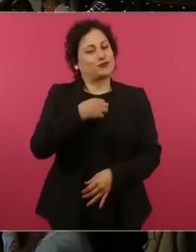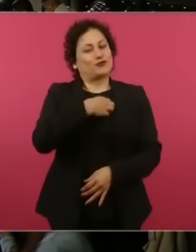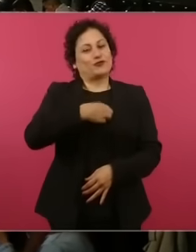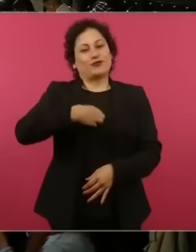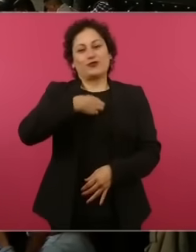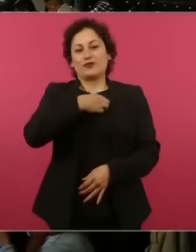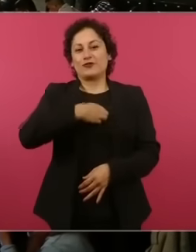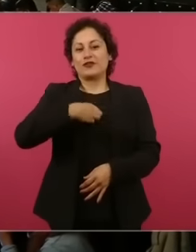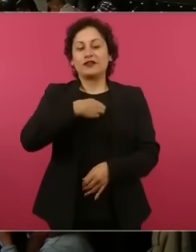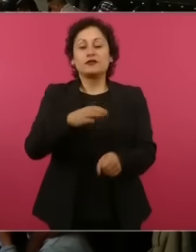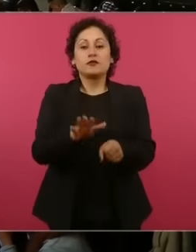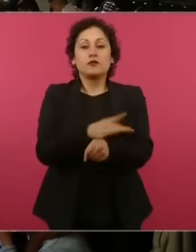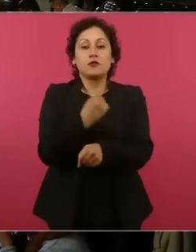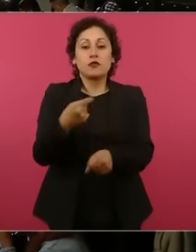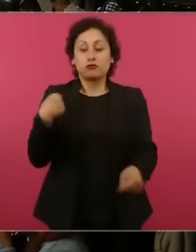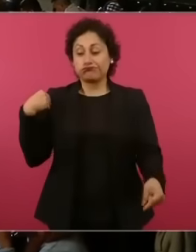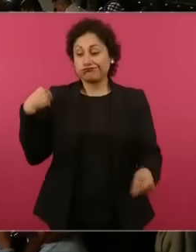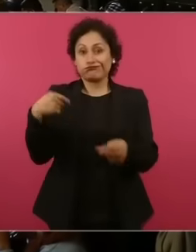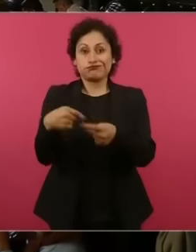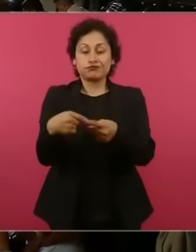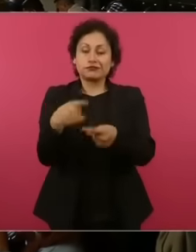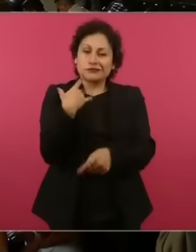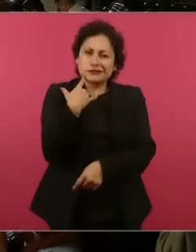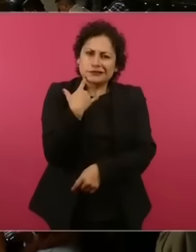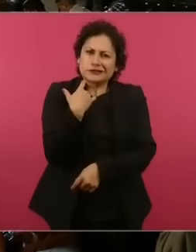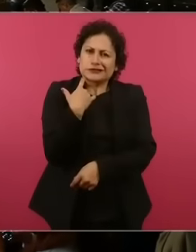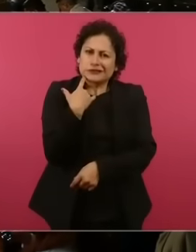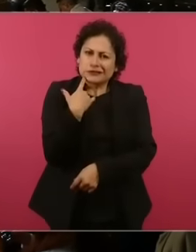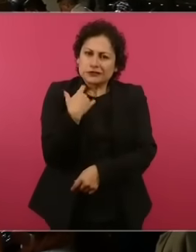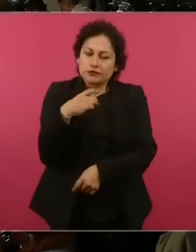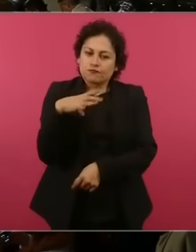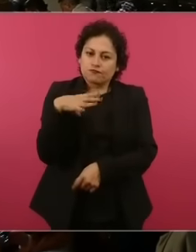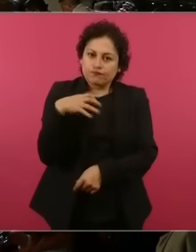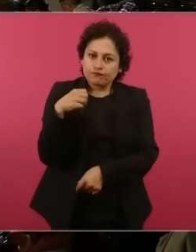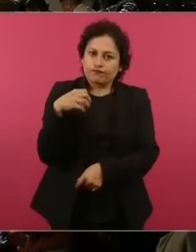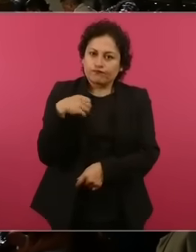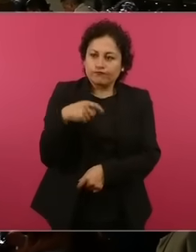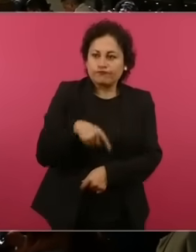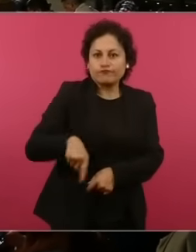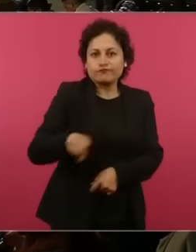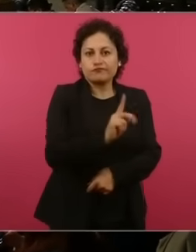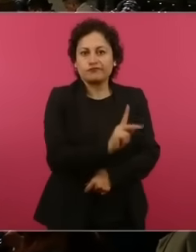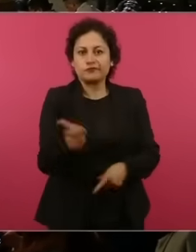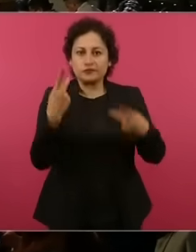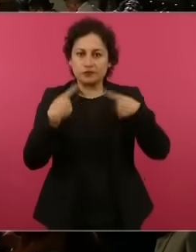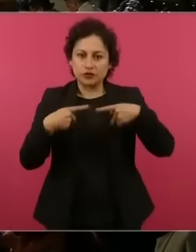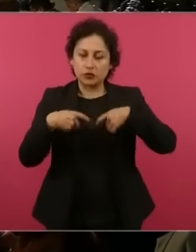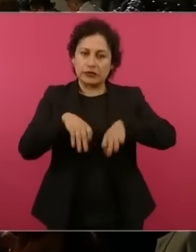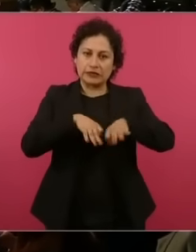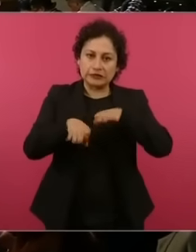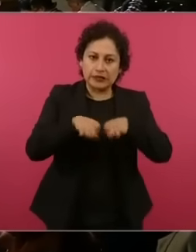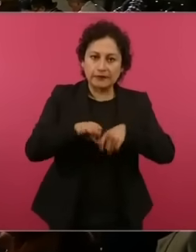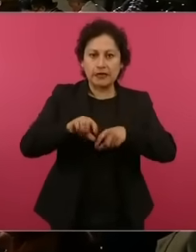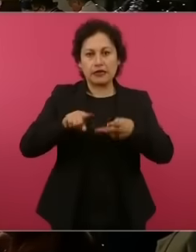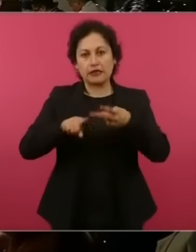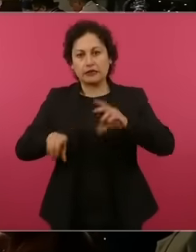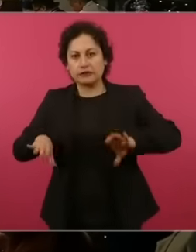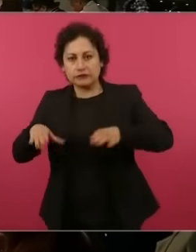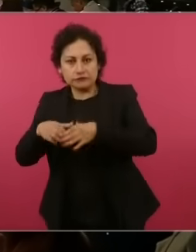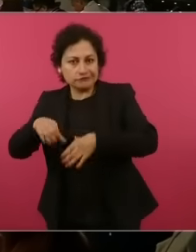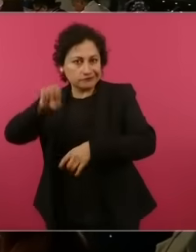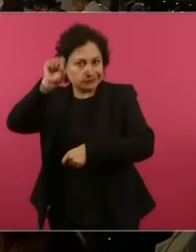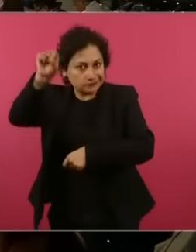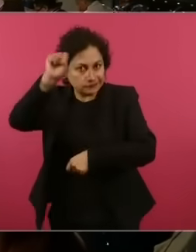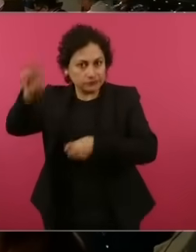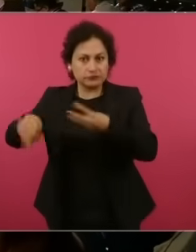al esfuerzo de los trabajadores, de las organizaciones sindicales, de las dependencias aquí